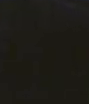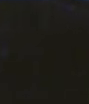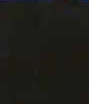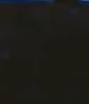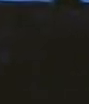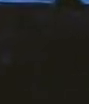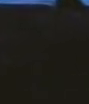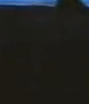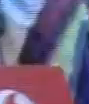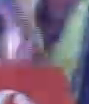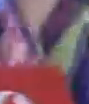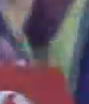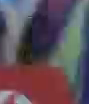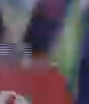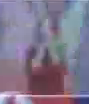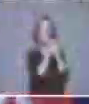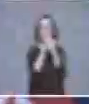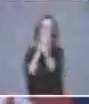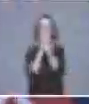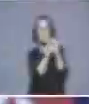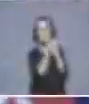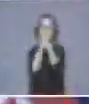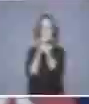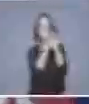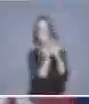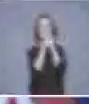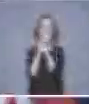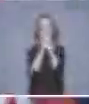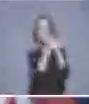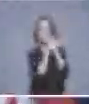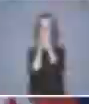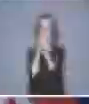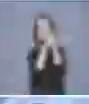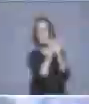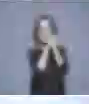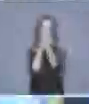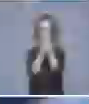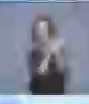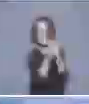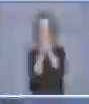We'll be right back.